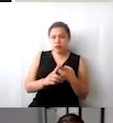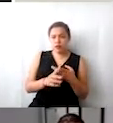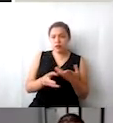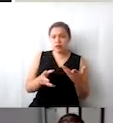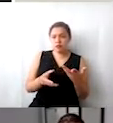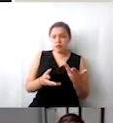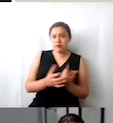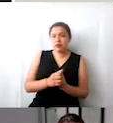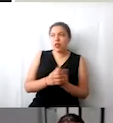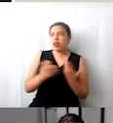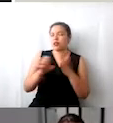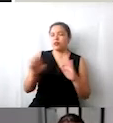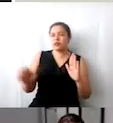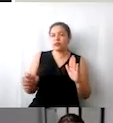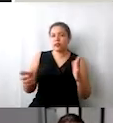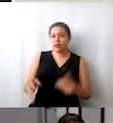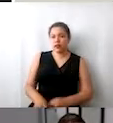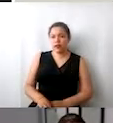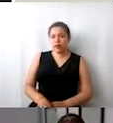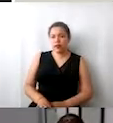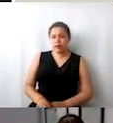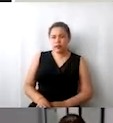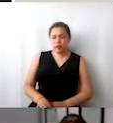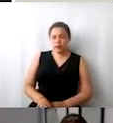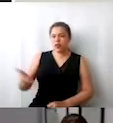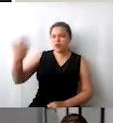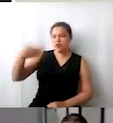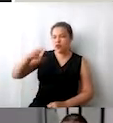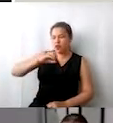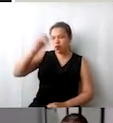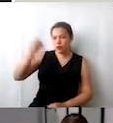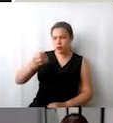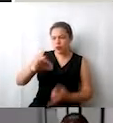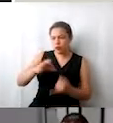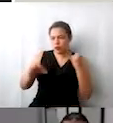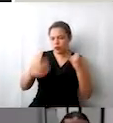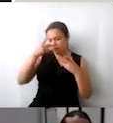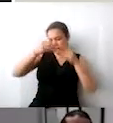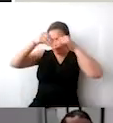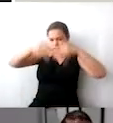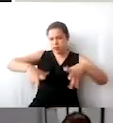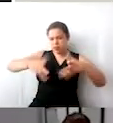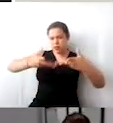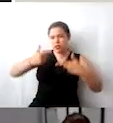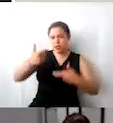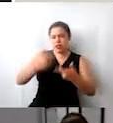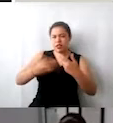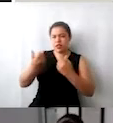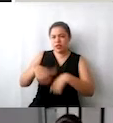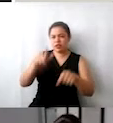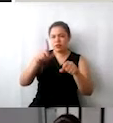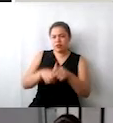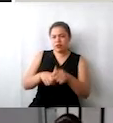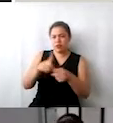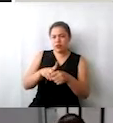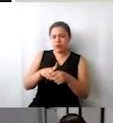por ejemplo, de las últimas obligaciones en cuanto a las estructuras accionarias de las sociedades. No